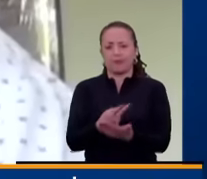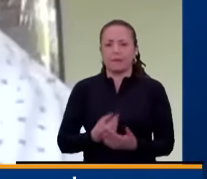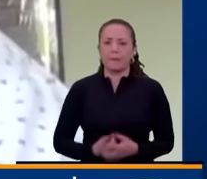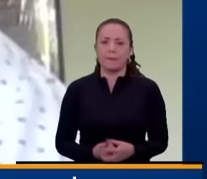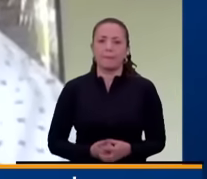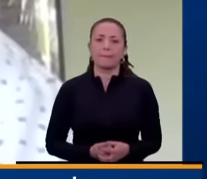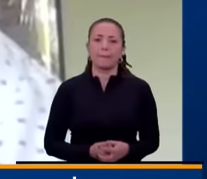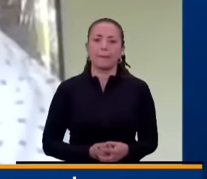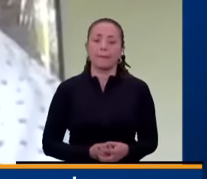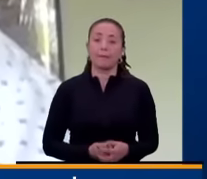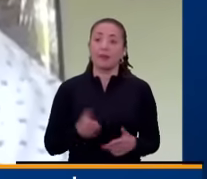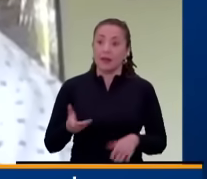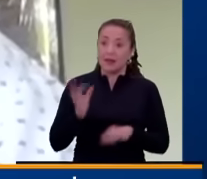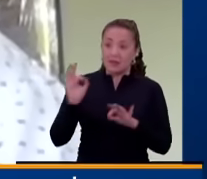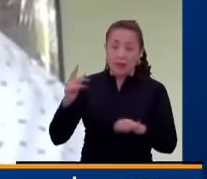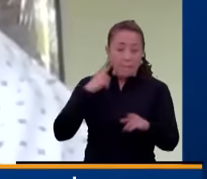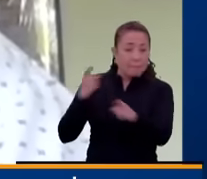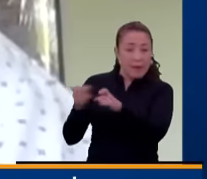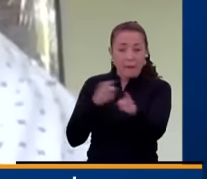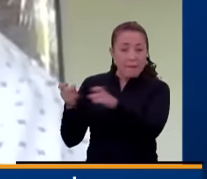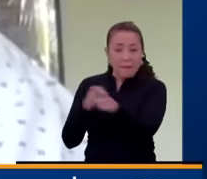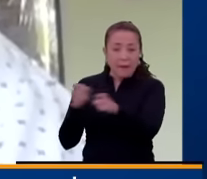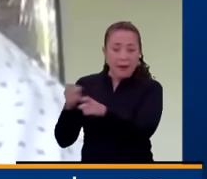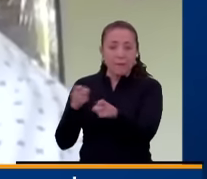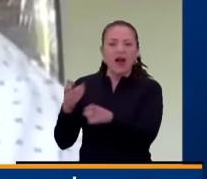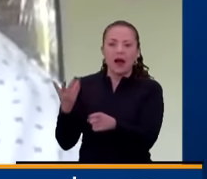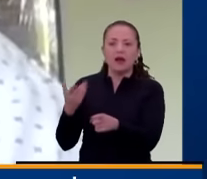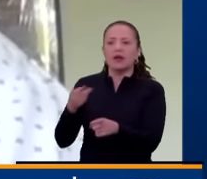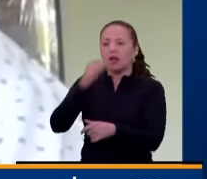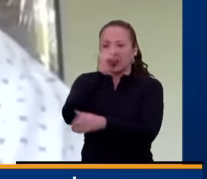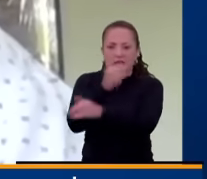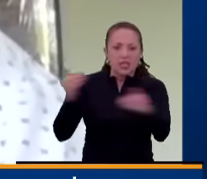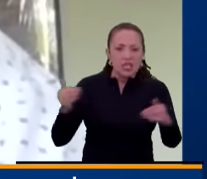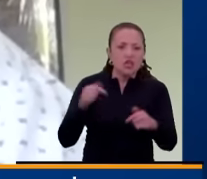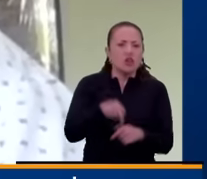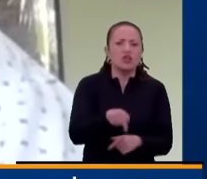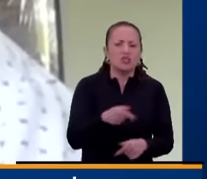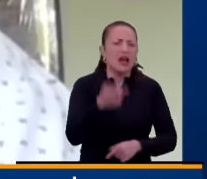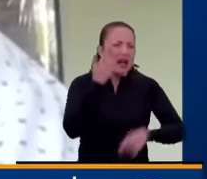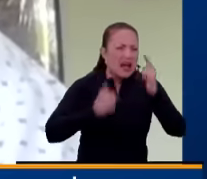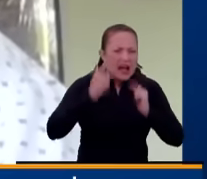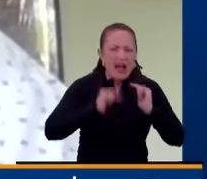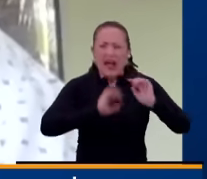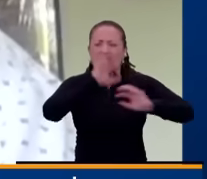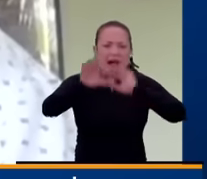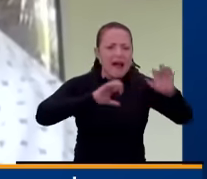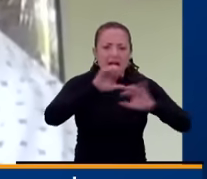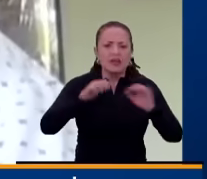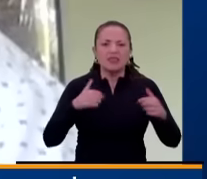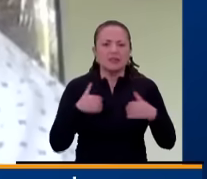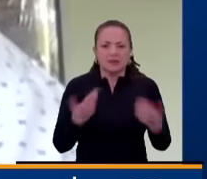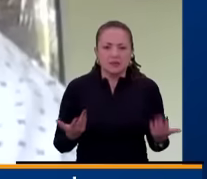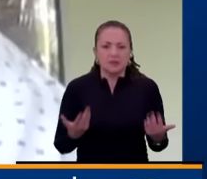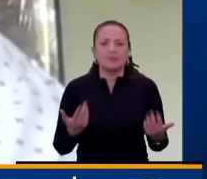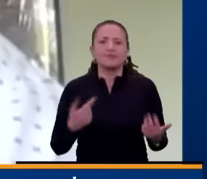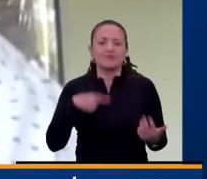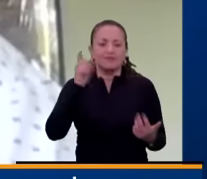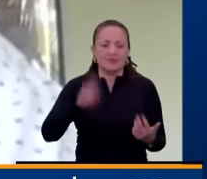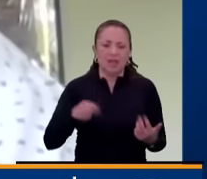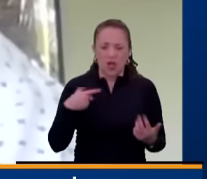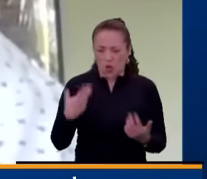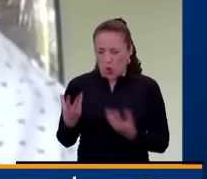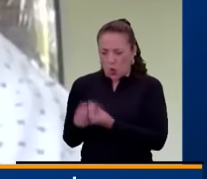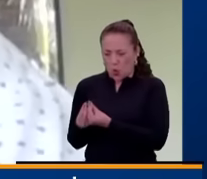Cuando se empezaron los disparos, pues niños lloraban, gritaban. En ese momento me tocó, por medio de un grupo que tengo de